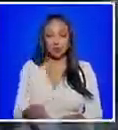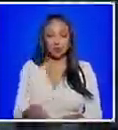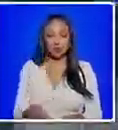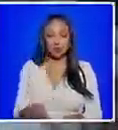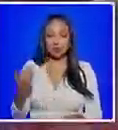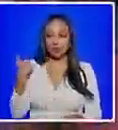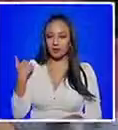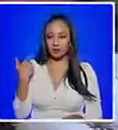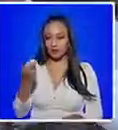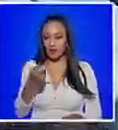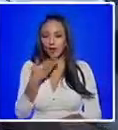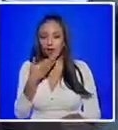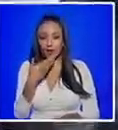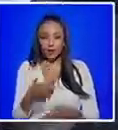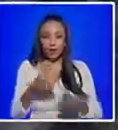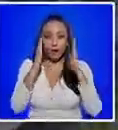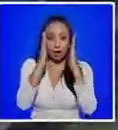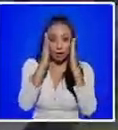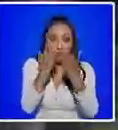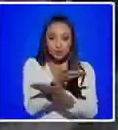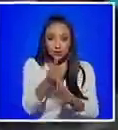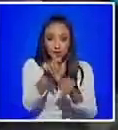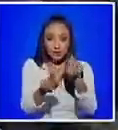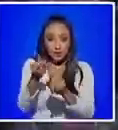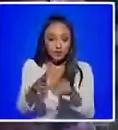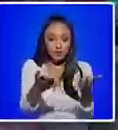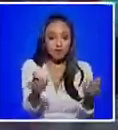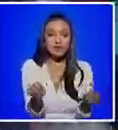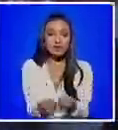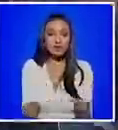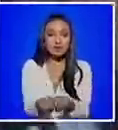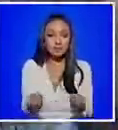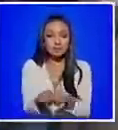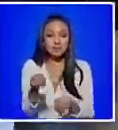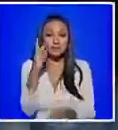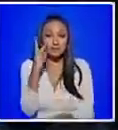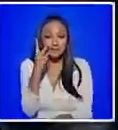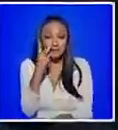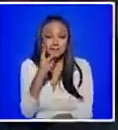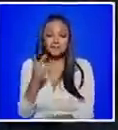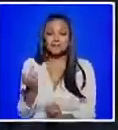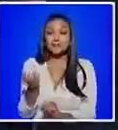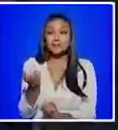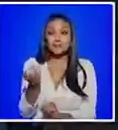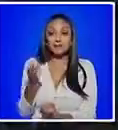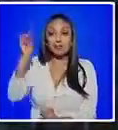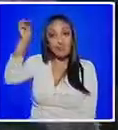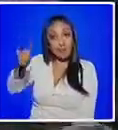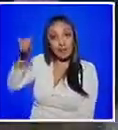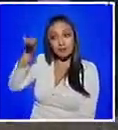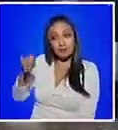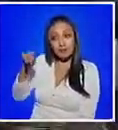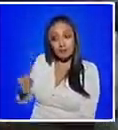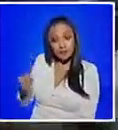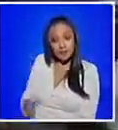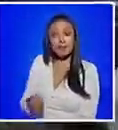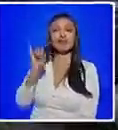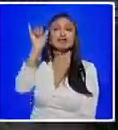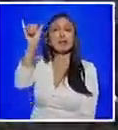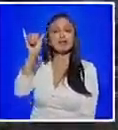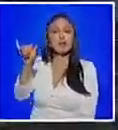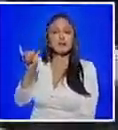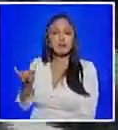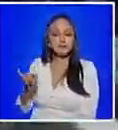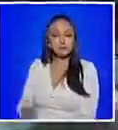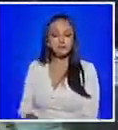un gusto servirles y atenderles a toda la clientela que nos visita cada día martes y día sábado, que es la feria. ¿Qué es lo que